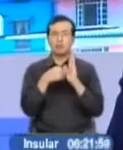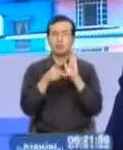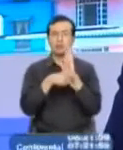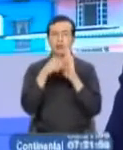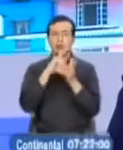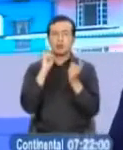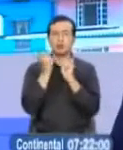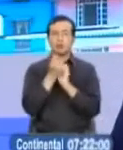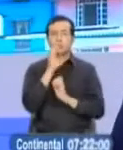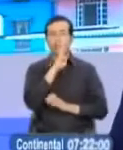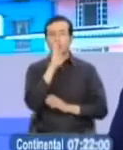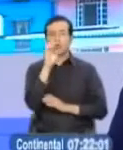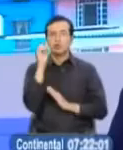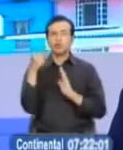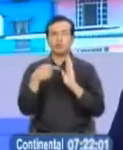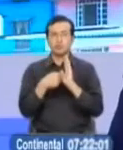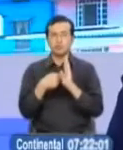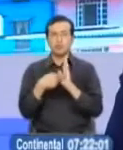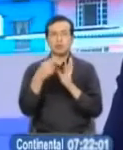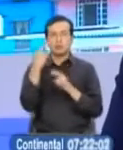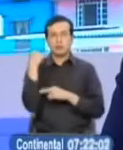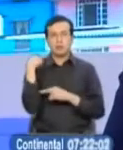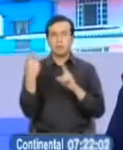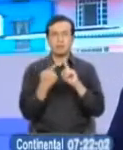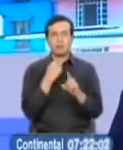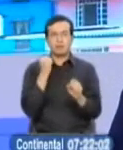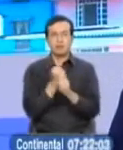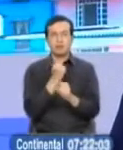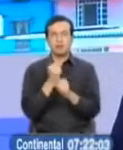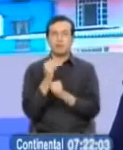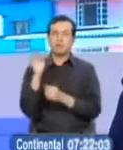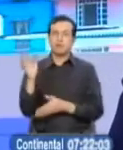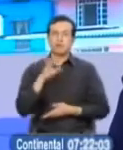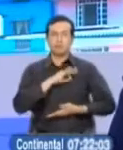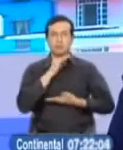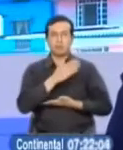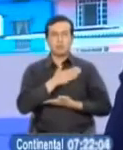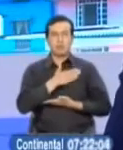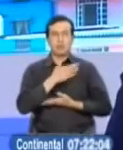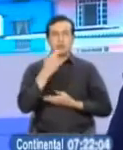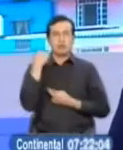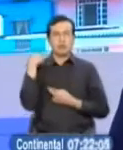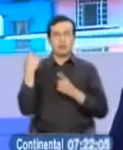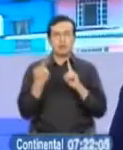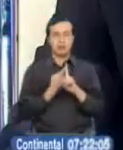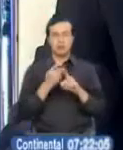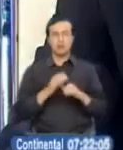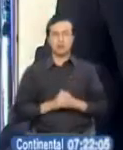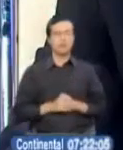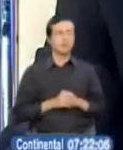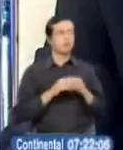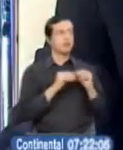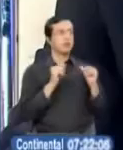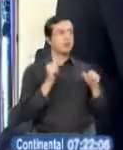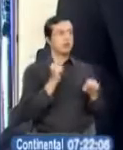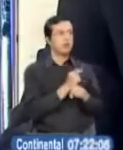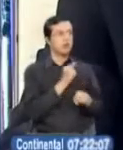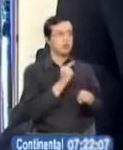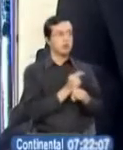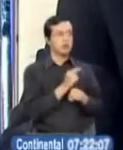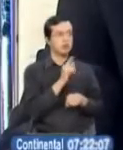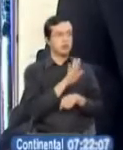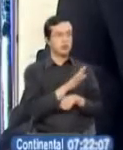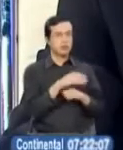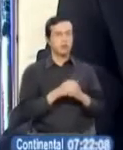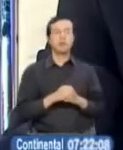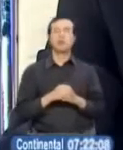convertirla en 400.000 barriles. Fue el primer trabajo asignado bajo mi responsabilidad. ¿En calidad de gerente de estos